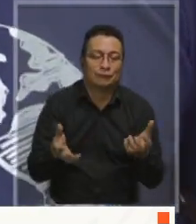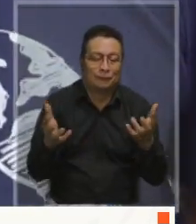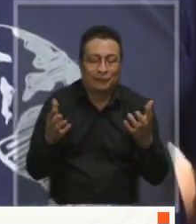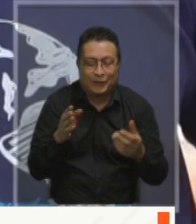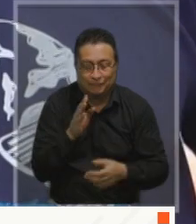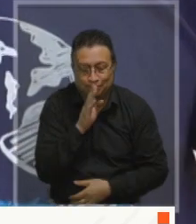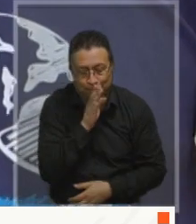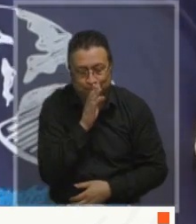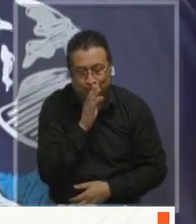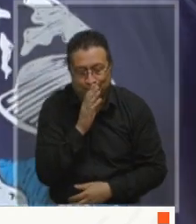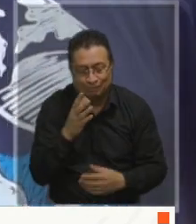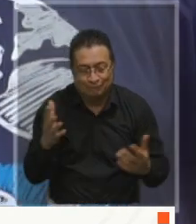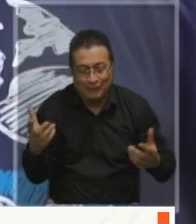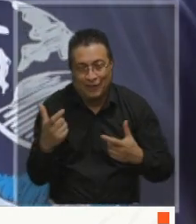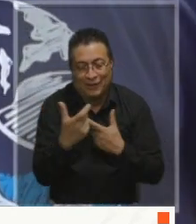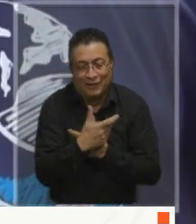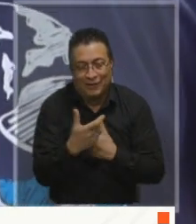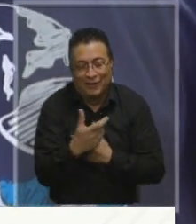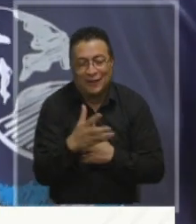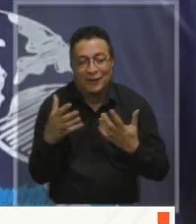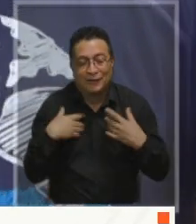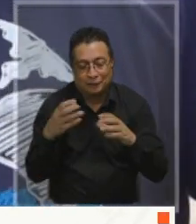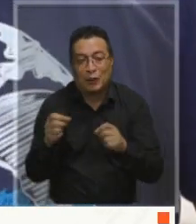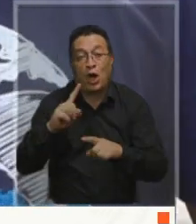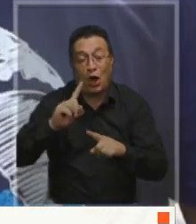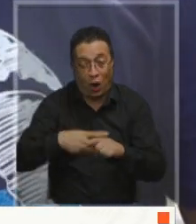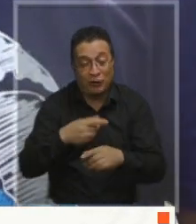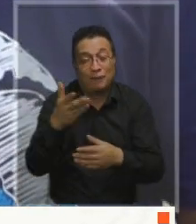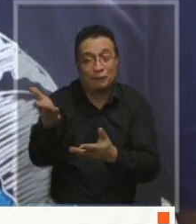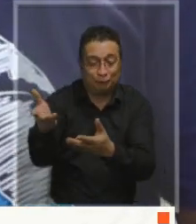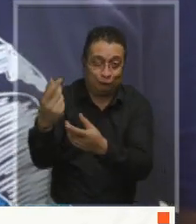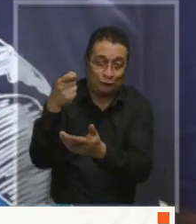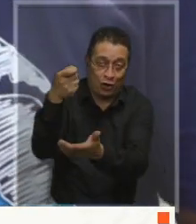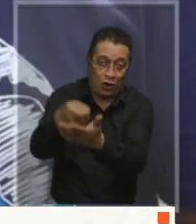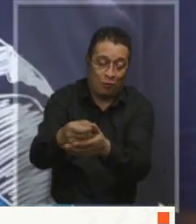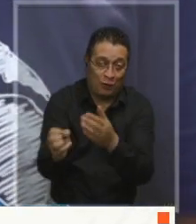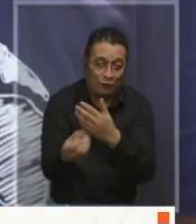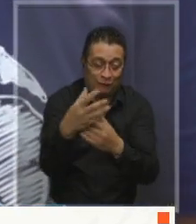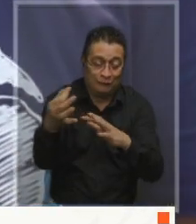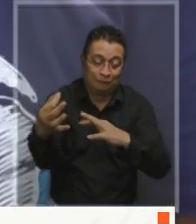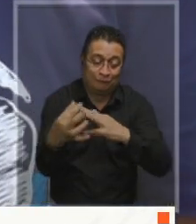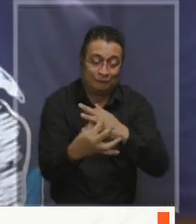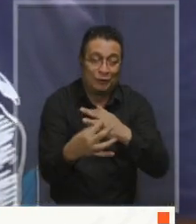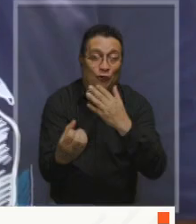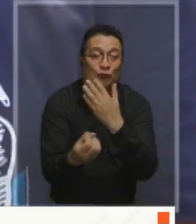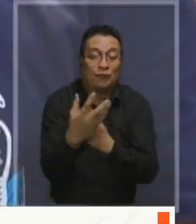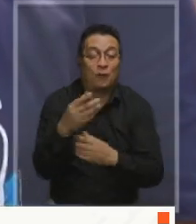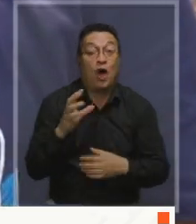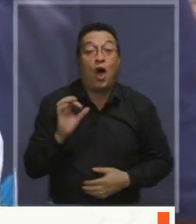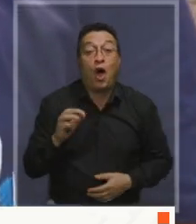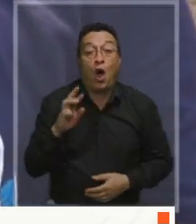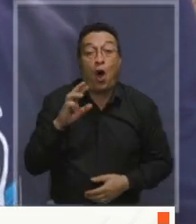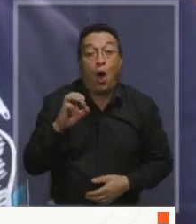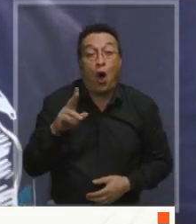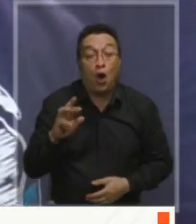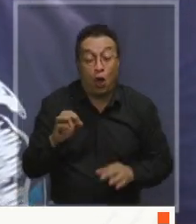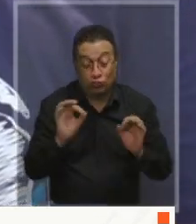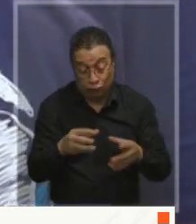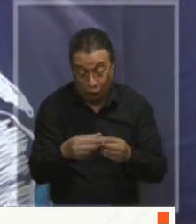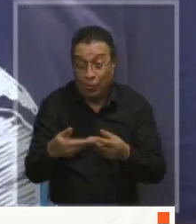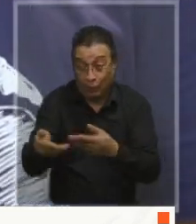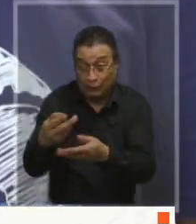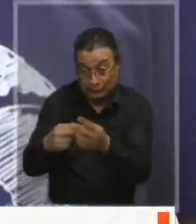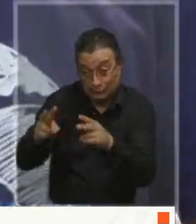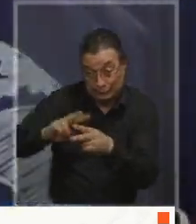a los mandamos a hacer de nuevo en el fondo Ojalá no nos cobren la el oro porque como ya está